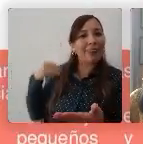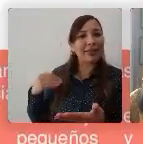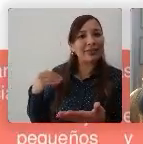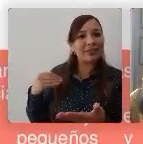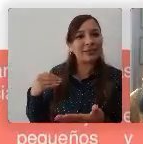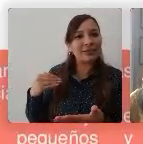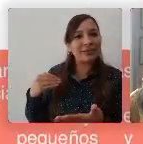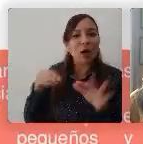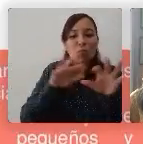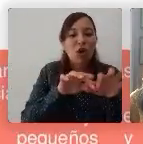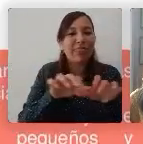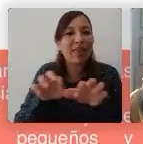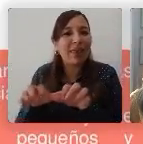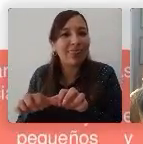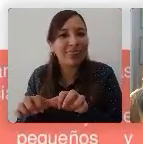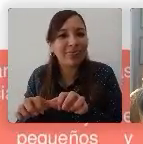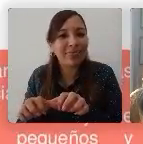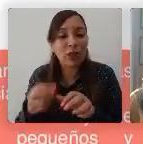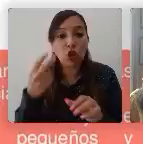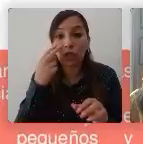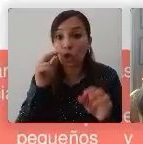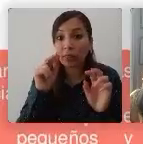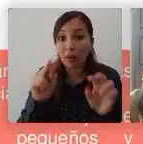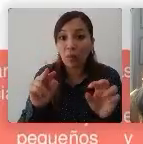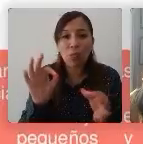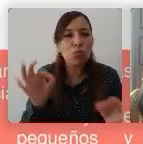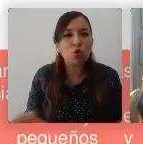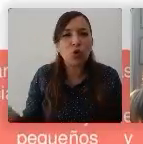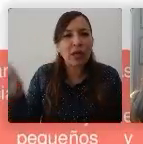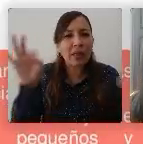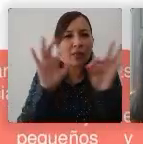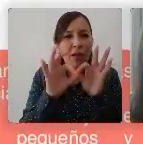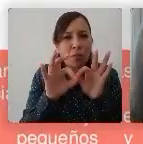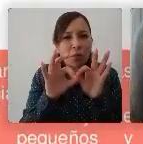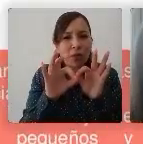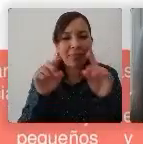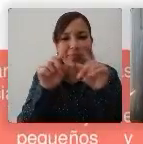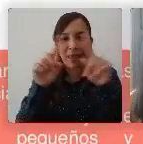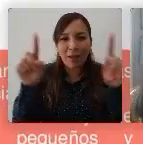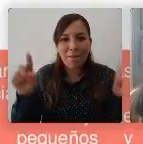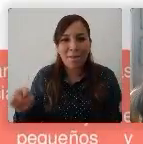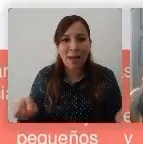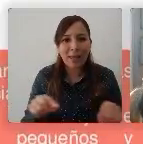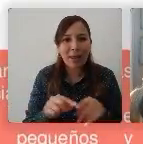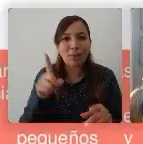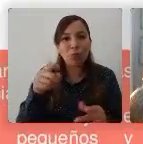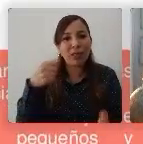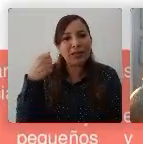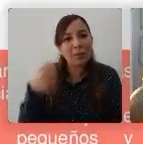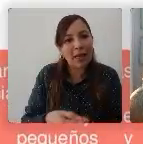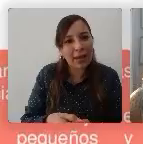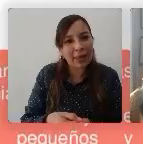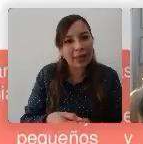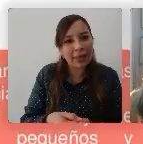importa acá es la importancia de tener una plataforma digital que te permite incluso realizar pagos o aliarse